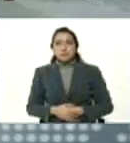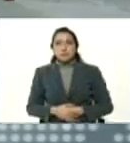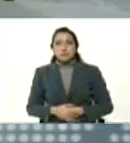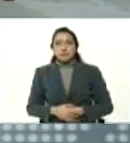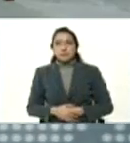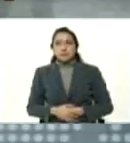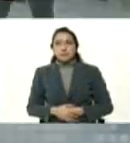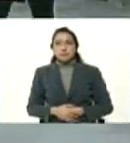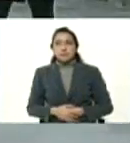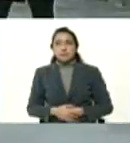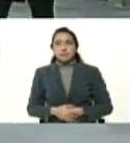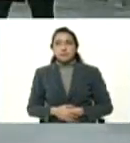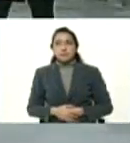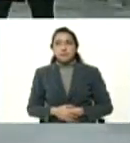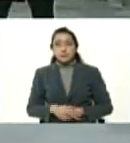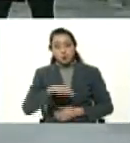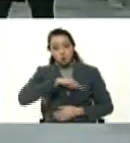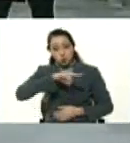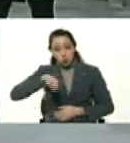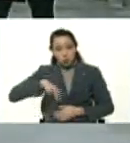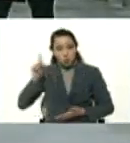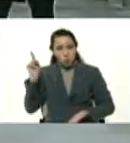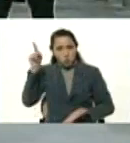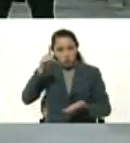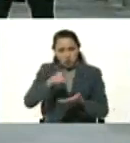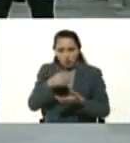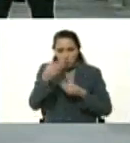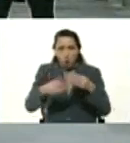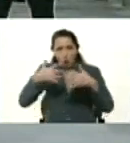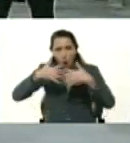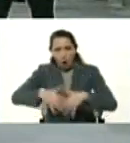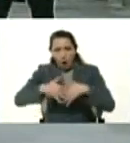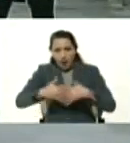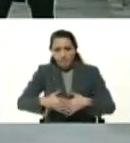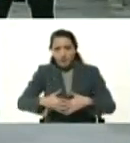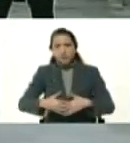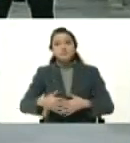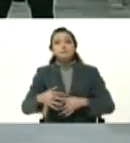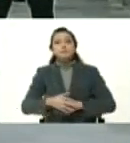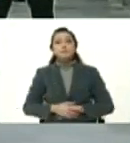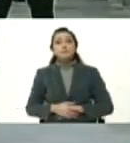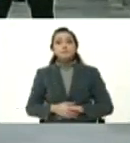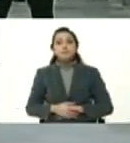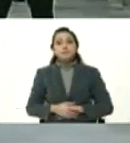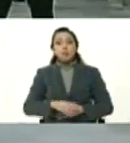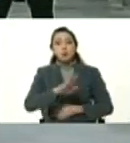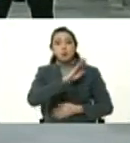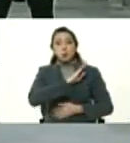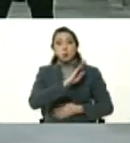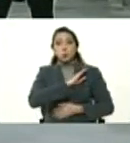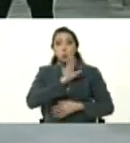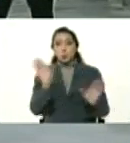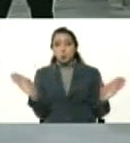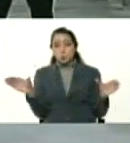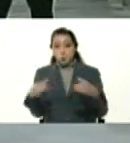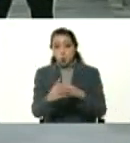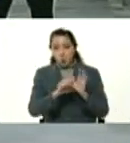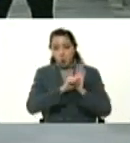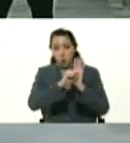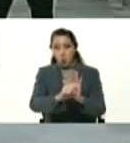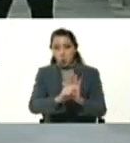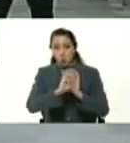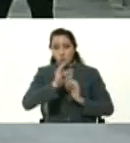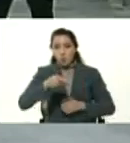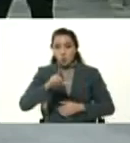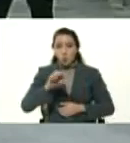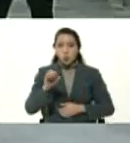Adelante, presidente. Nos encontramos en esta majestuosa empresa Difresca, una empresa que pertenece al Grupo Plunro. Una empresa que